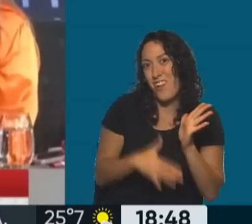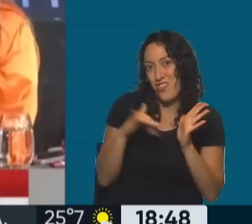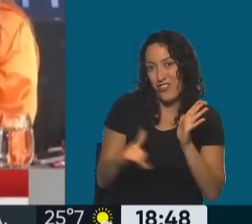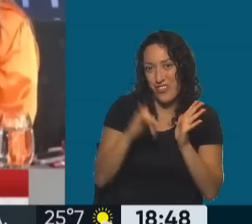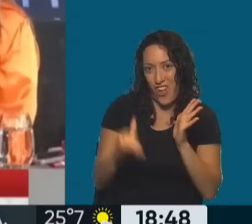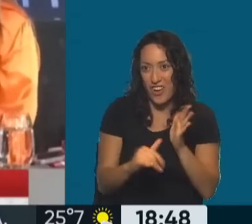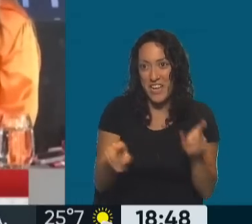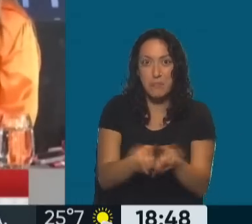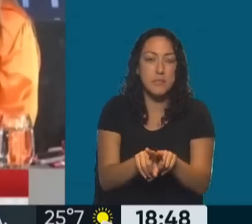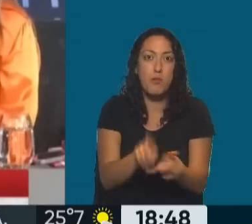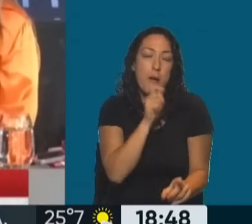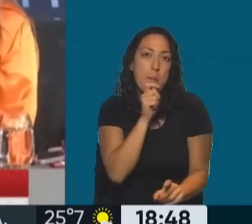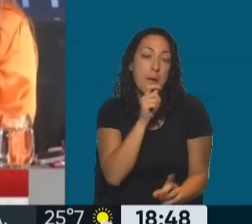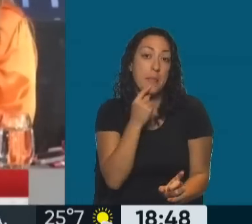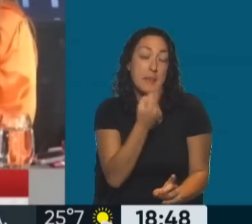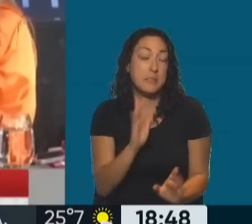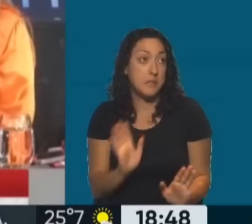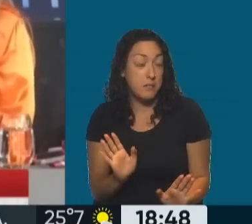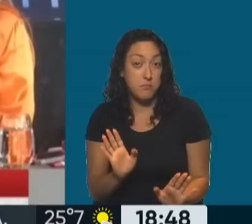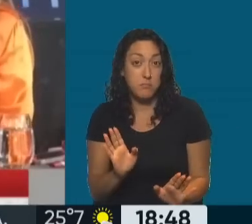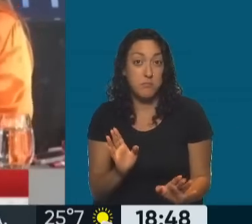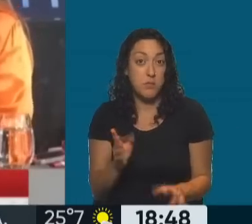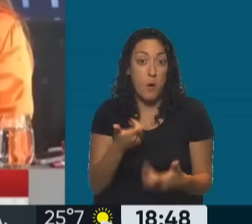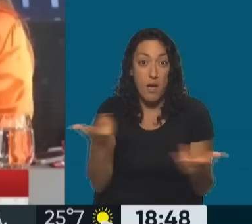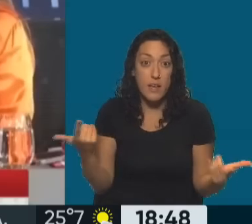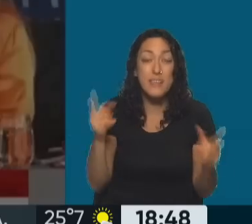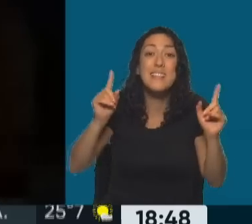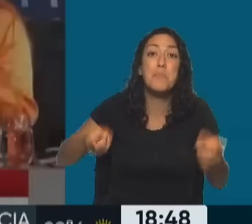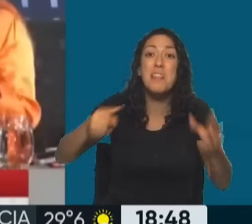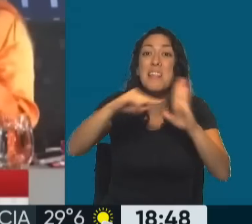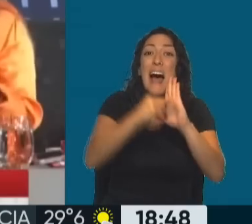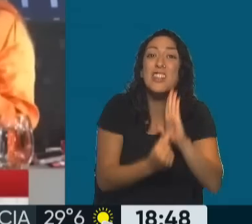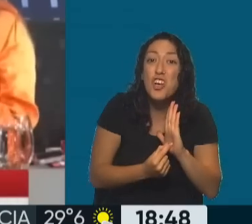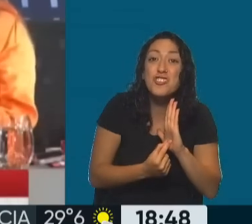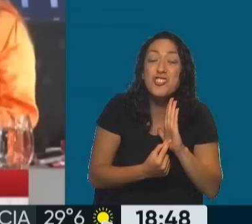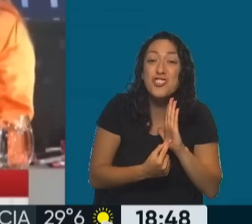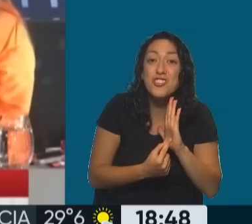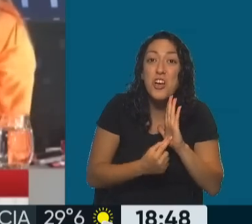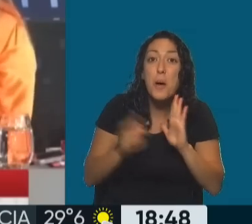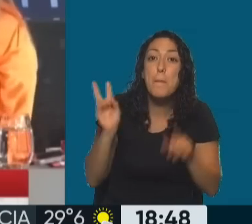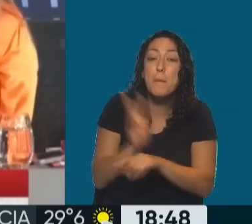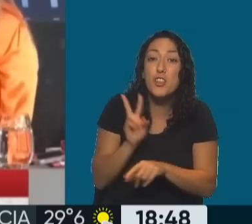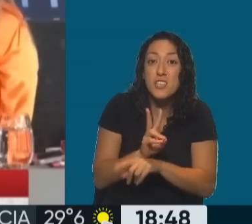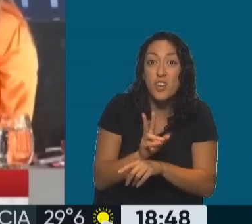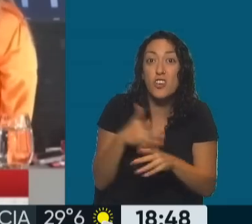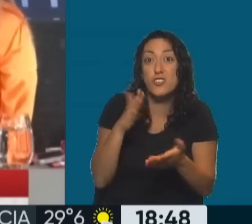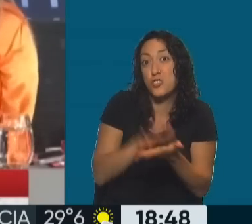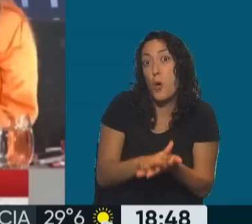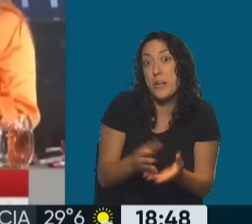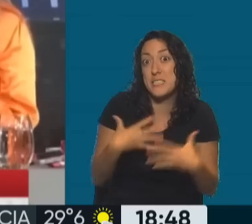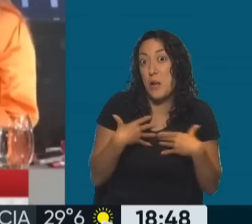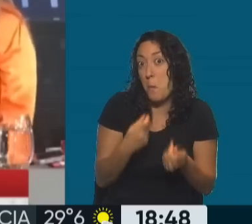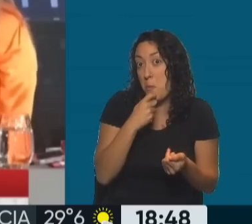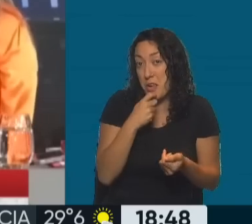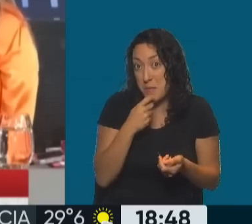llevó ahí Laura Di Marco. Pero además hay una ley de protección de datos que tienen que ver con los datos de la salud, entre otros datos de las personas, ¿no?